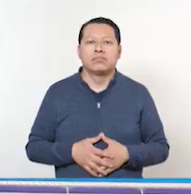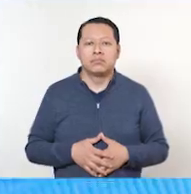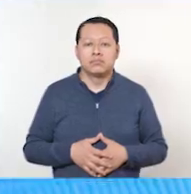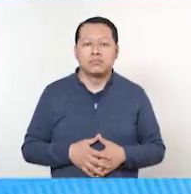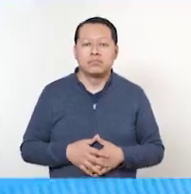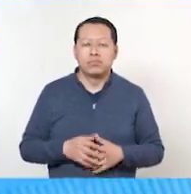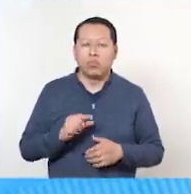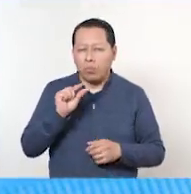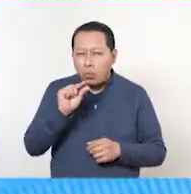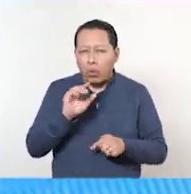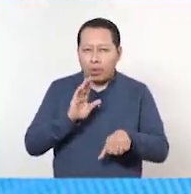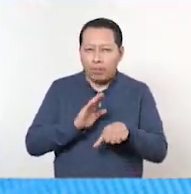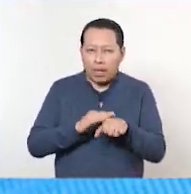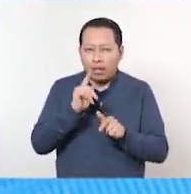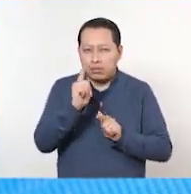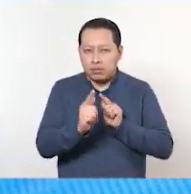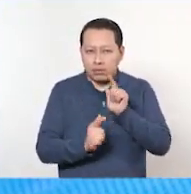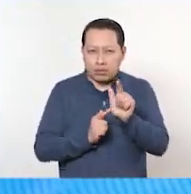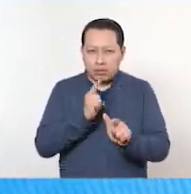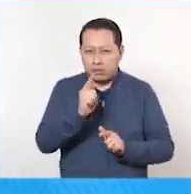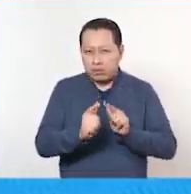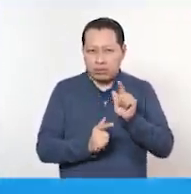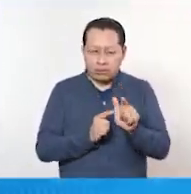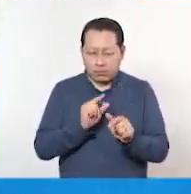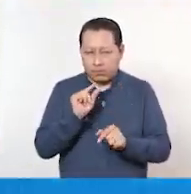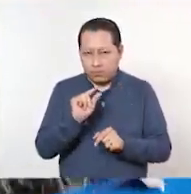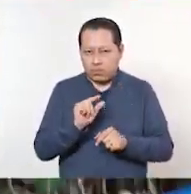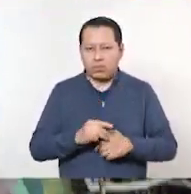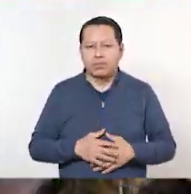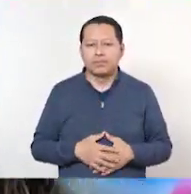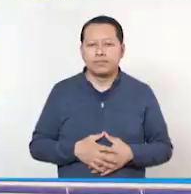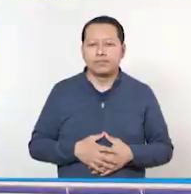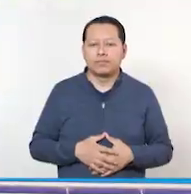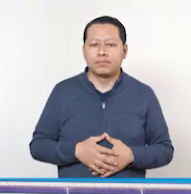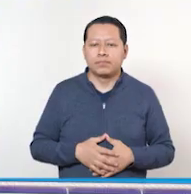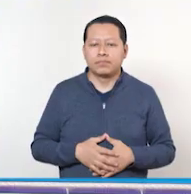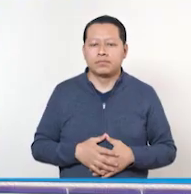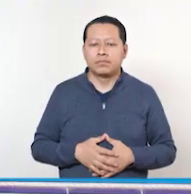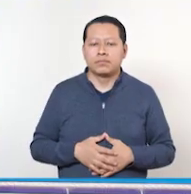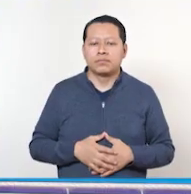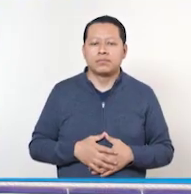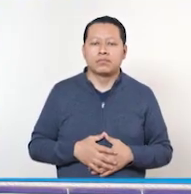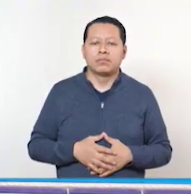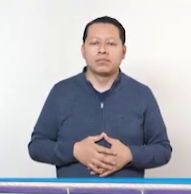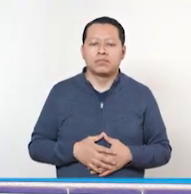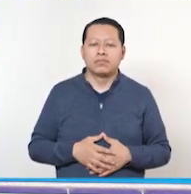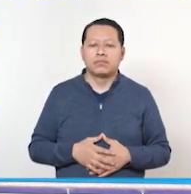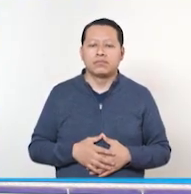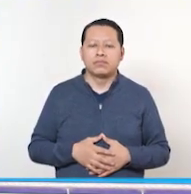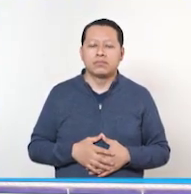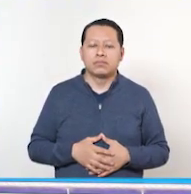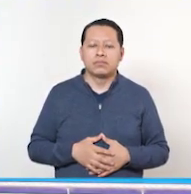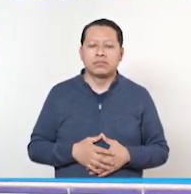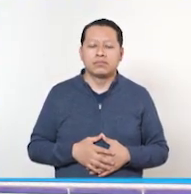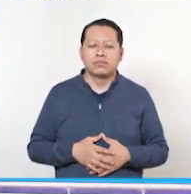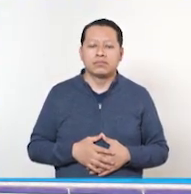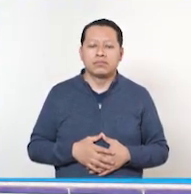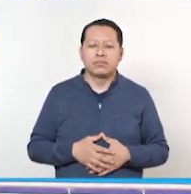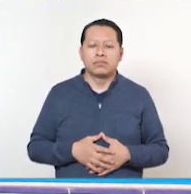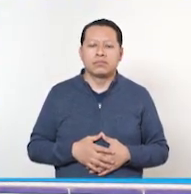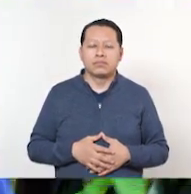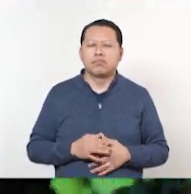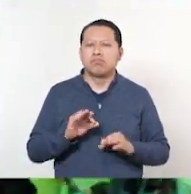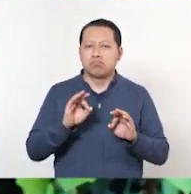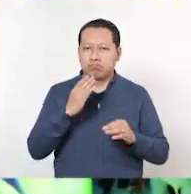Hago un poco más despacio para que puedas levantar rodilla y mano al mismo tiempo, elevando el talón del